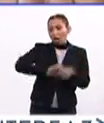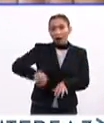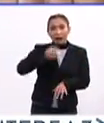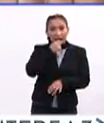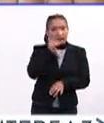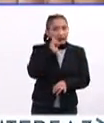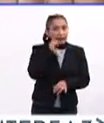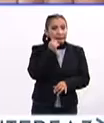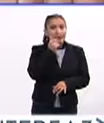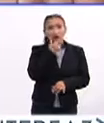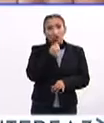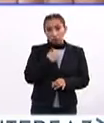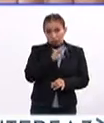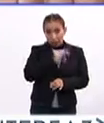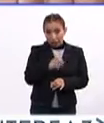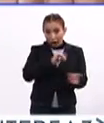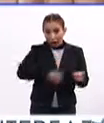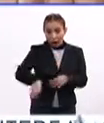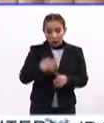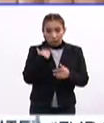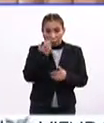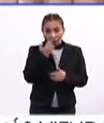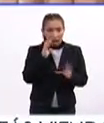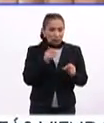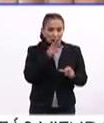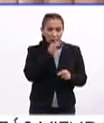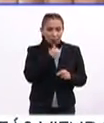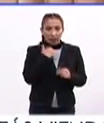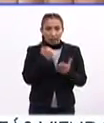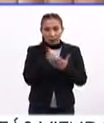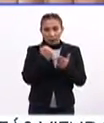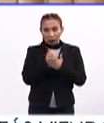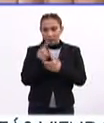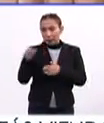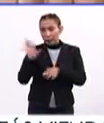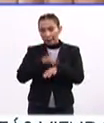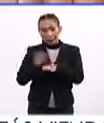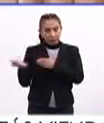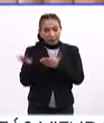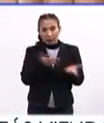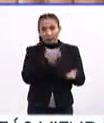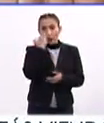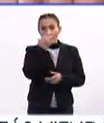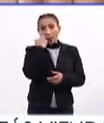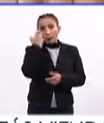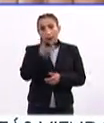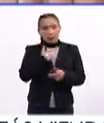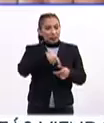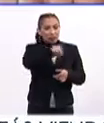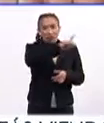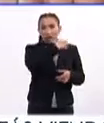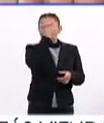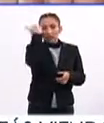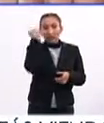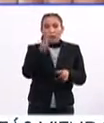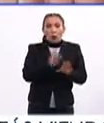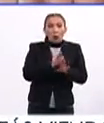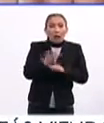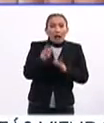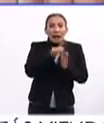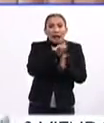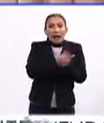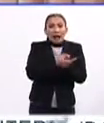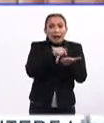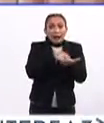a las niñas sin el acceso a la educación. Y creo que a veces hay pues desconocimiento, queremos pues aplicar